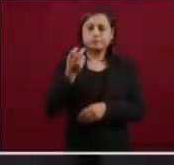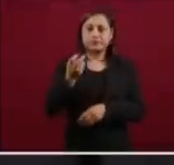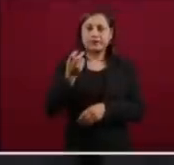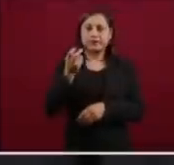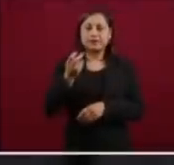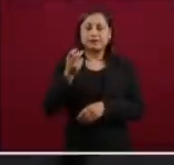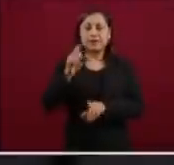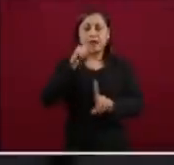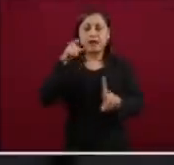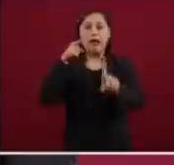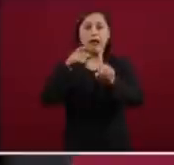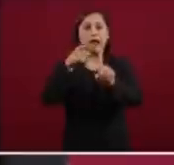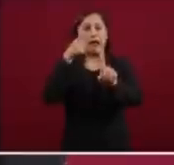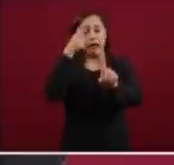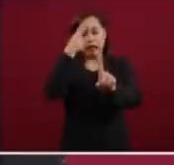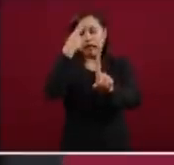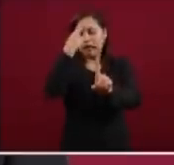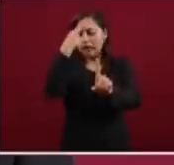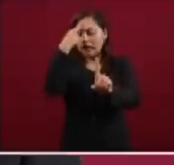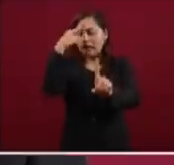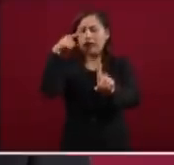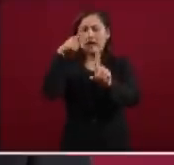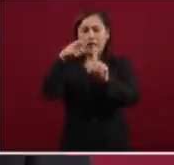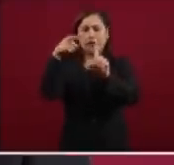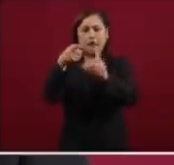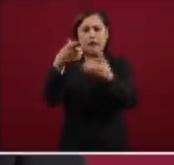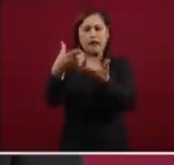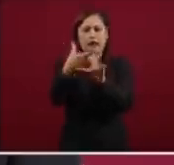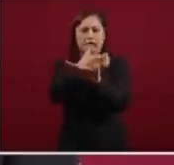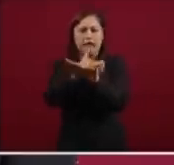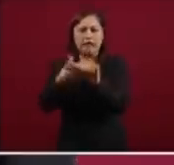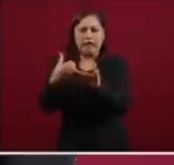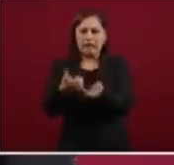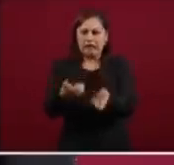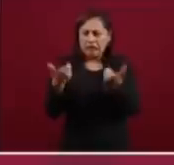el acumular riquezas los lujos